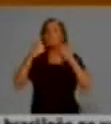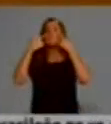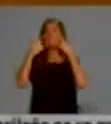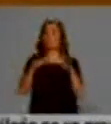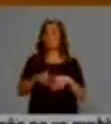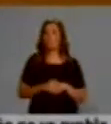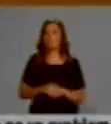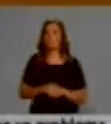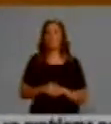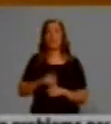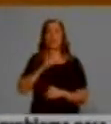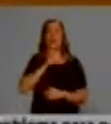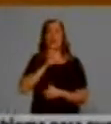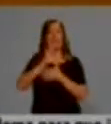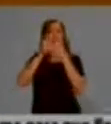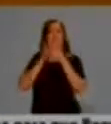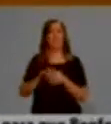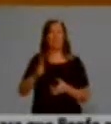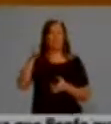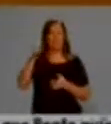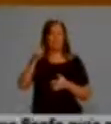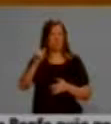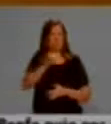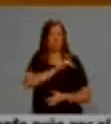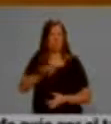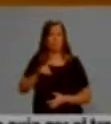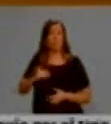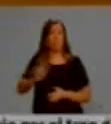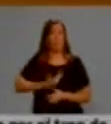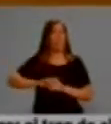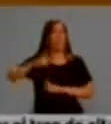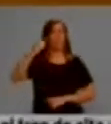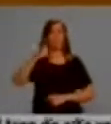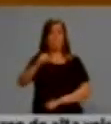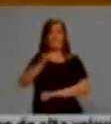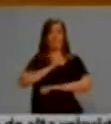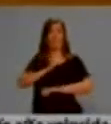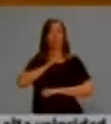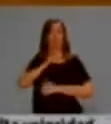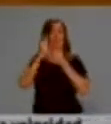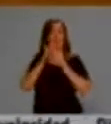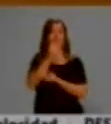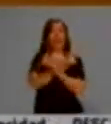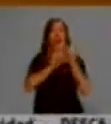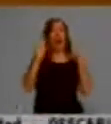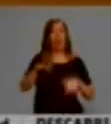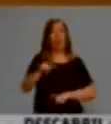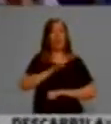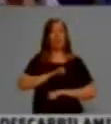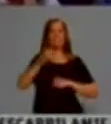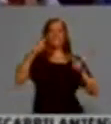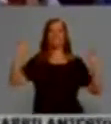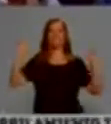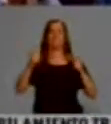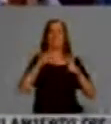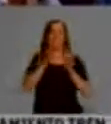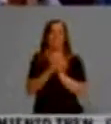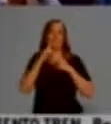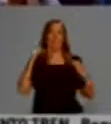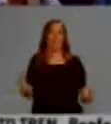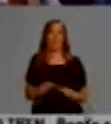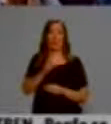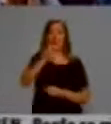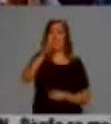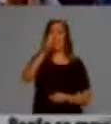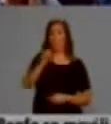más, incluso en el aspecto más cruel de la crisis, el paro, la situación va mejor. La encuesta de